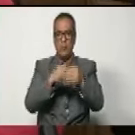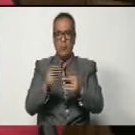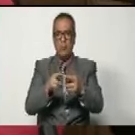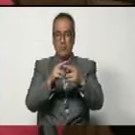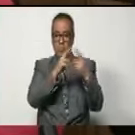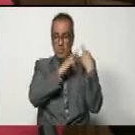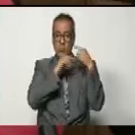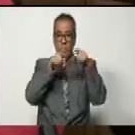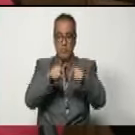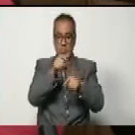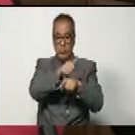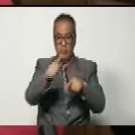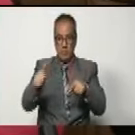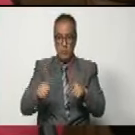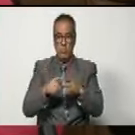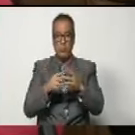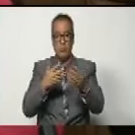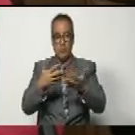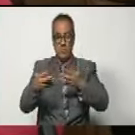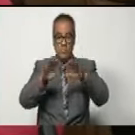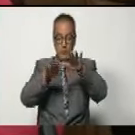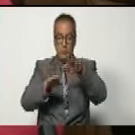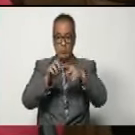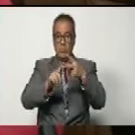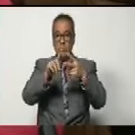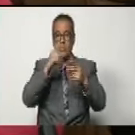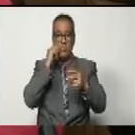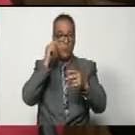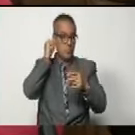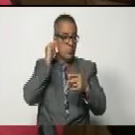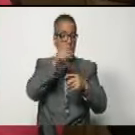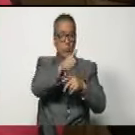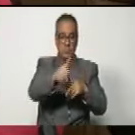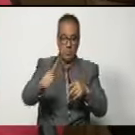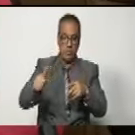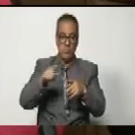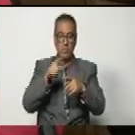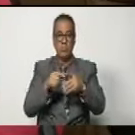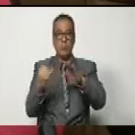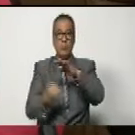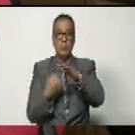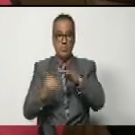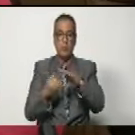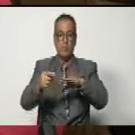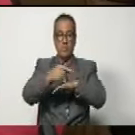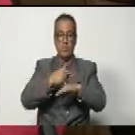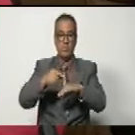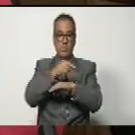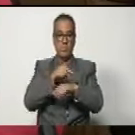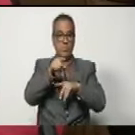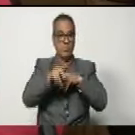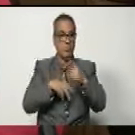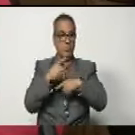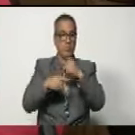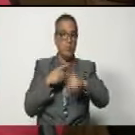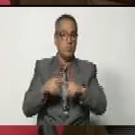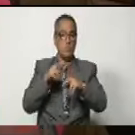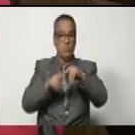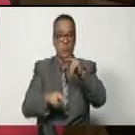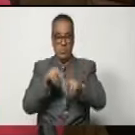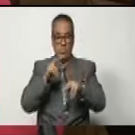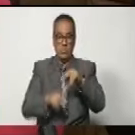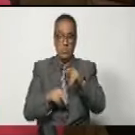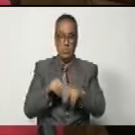Corresponsabilidad. Responsabilidad compartida entre las ciudadanas, los ciudadanos y las instituciones del Estado en el proceso de